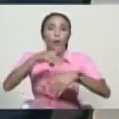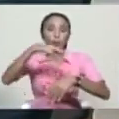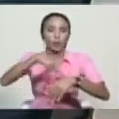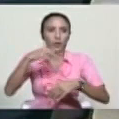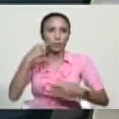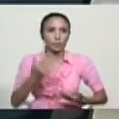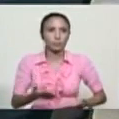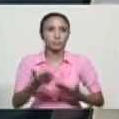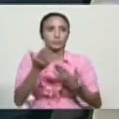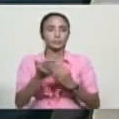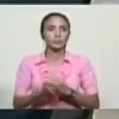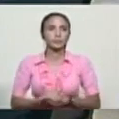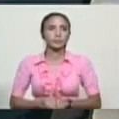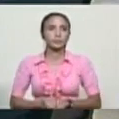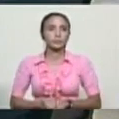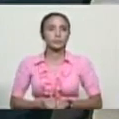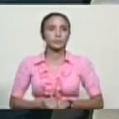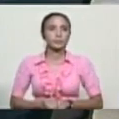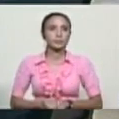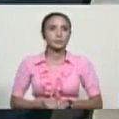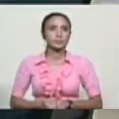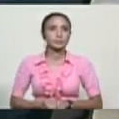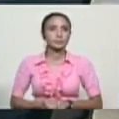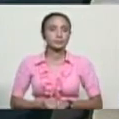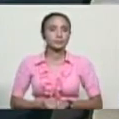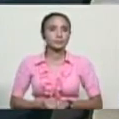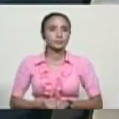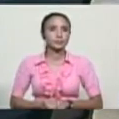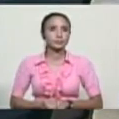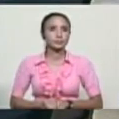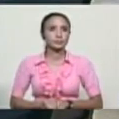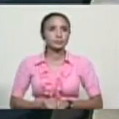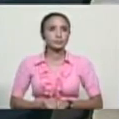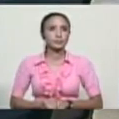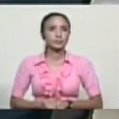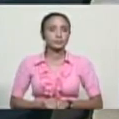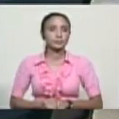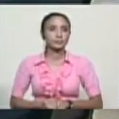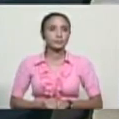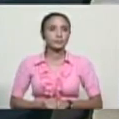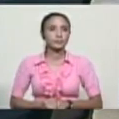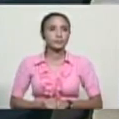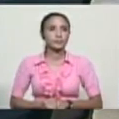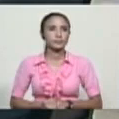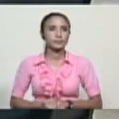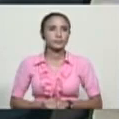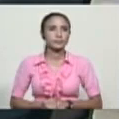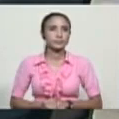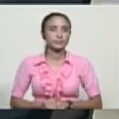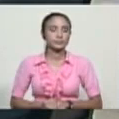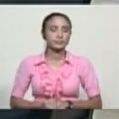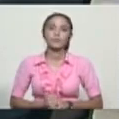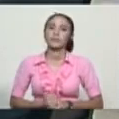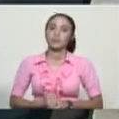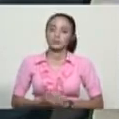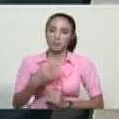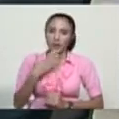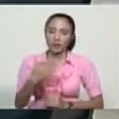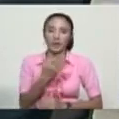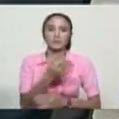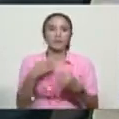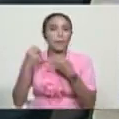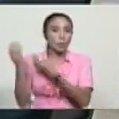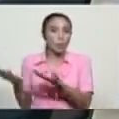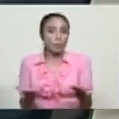de la Universidad de Berkeley. Adelante. Bienvenido, profesor. Bueno, muchas gracias por la invitación a estar